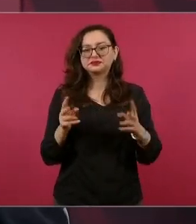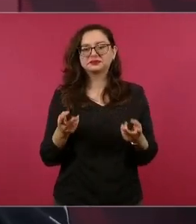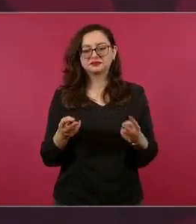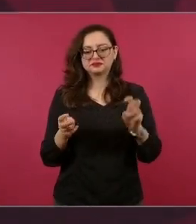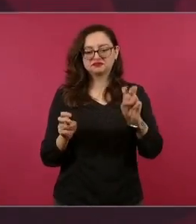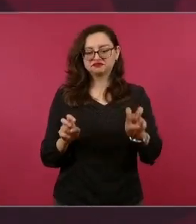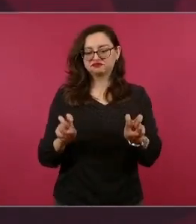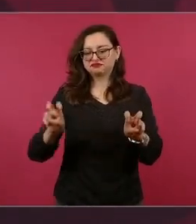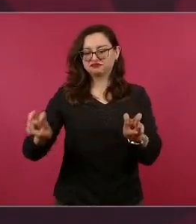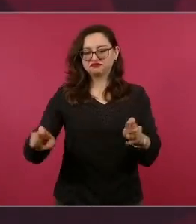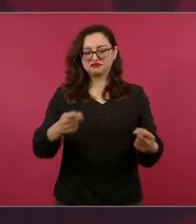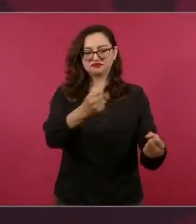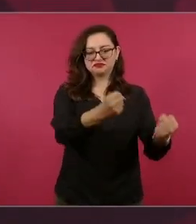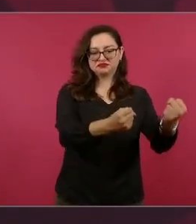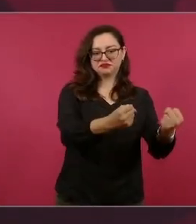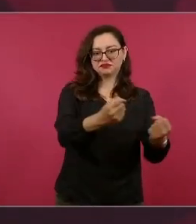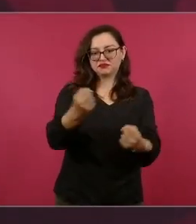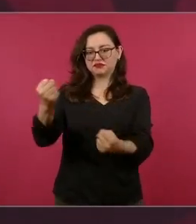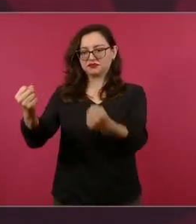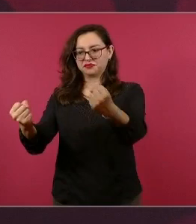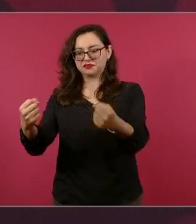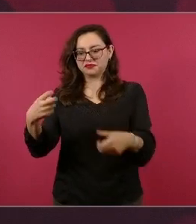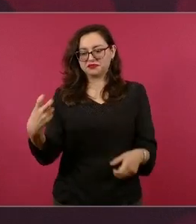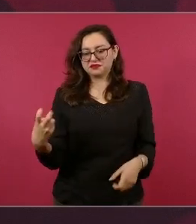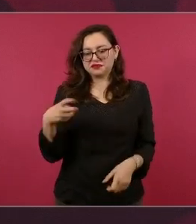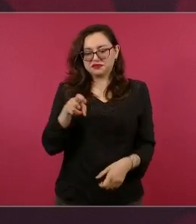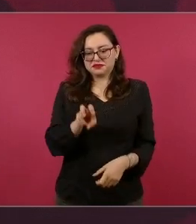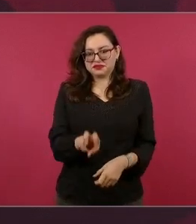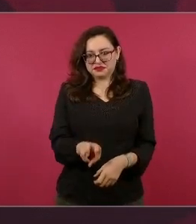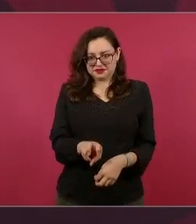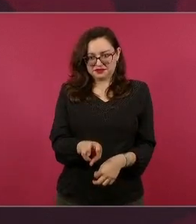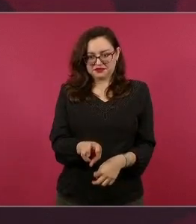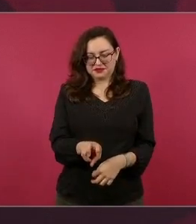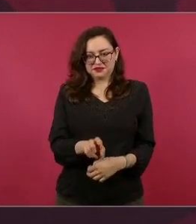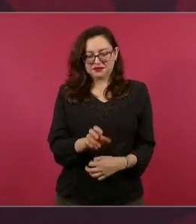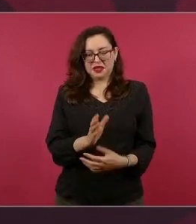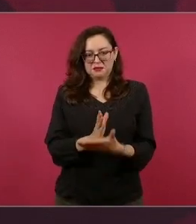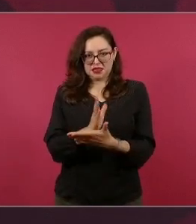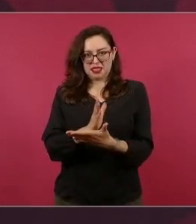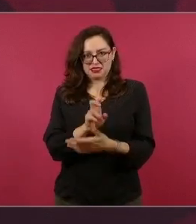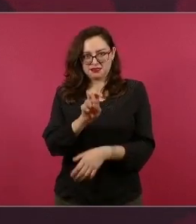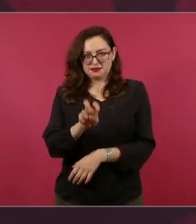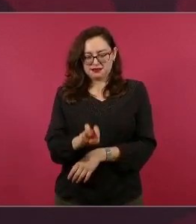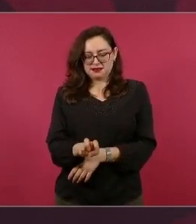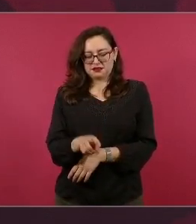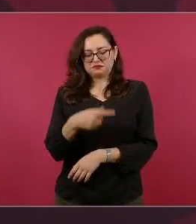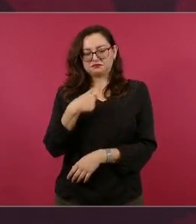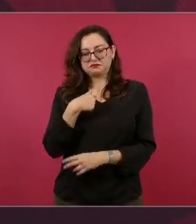medio que pone. Y